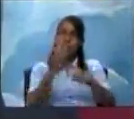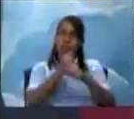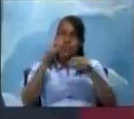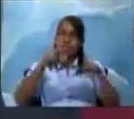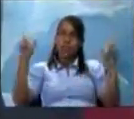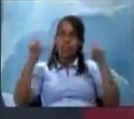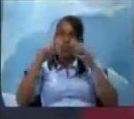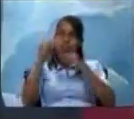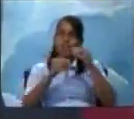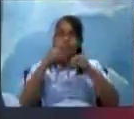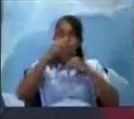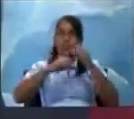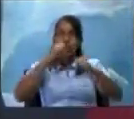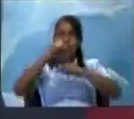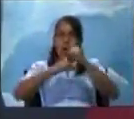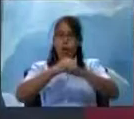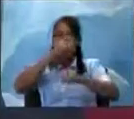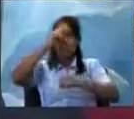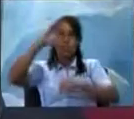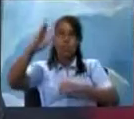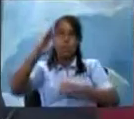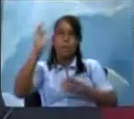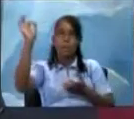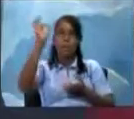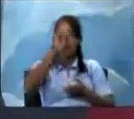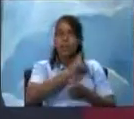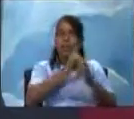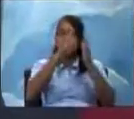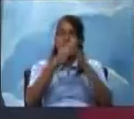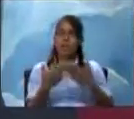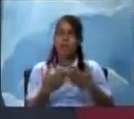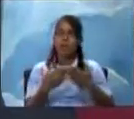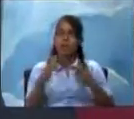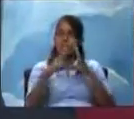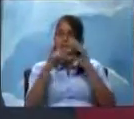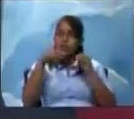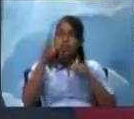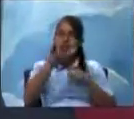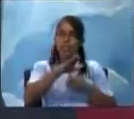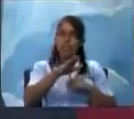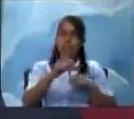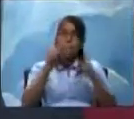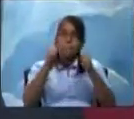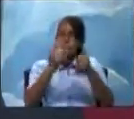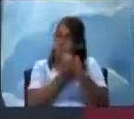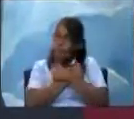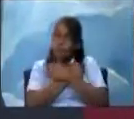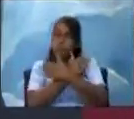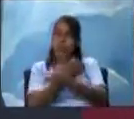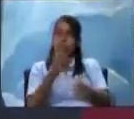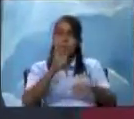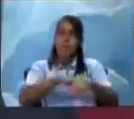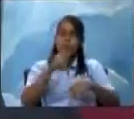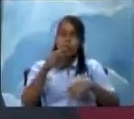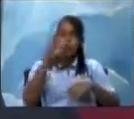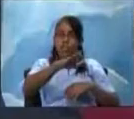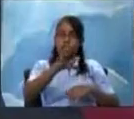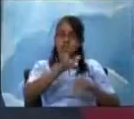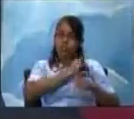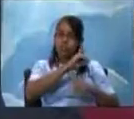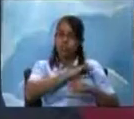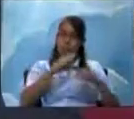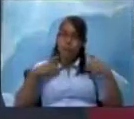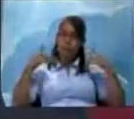estos matutinos haciendo la obra de Dios, predicando la palabra. Cielito, usted sería bienaventurado, porque hoy usted tomó